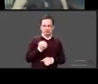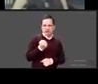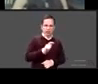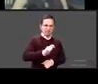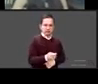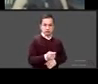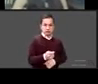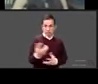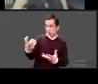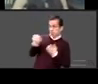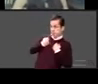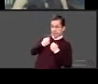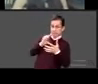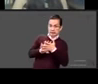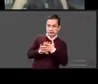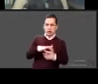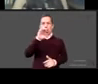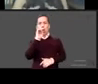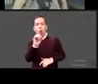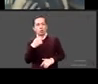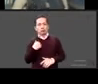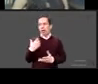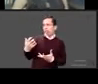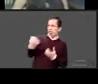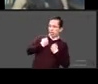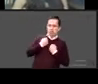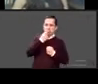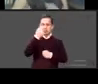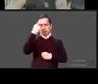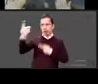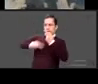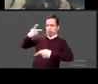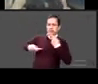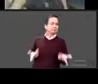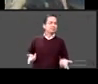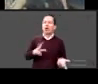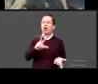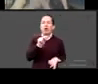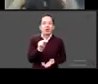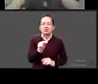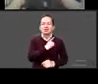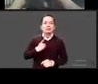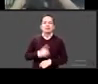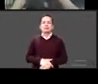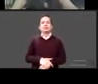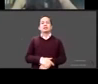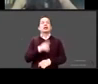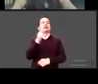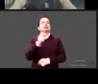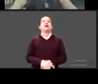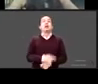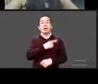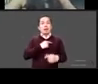voy a necesitar que la policía me interrogue. Tendríamos que superar la idea de, no hablemos de cuáles son todas las formas